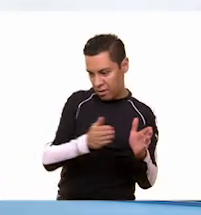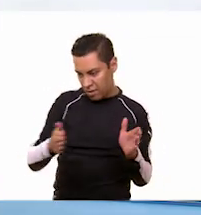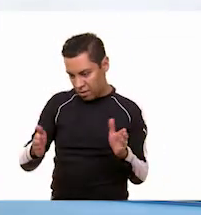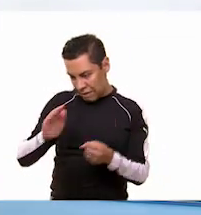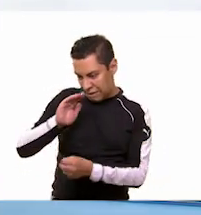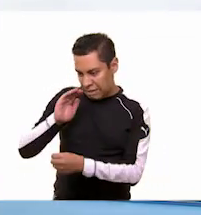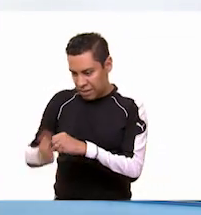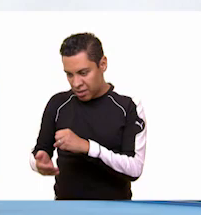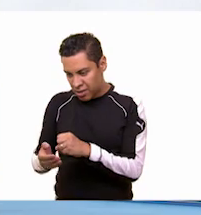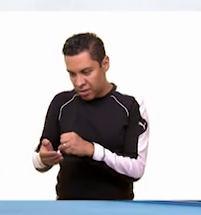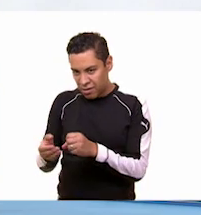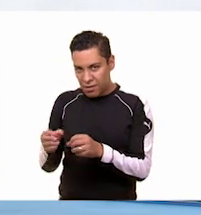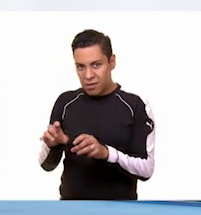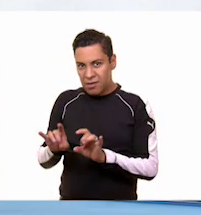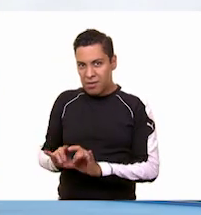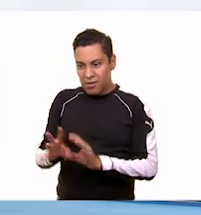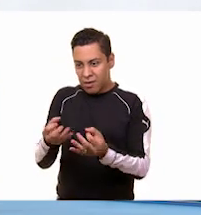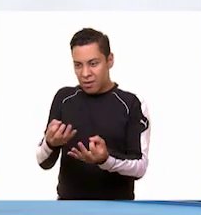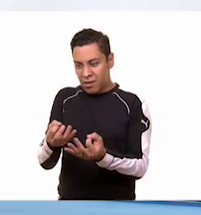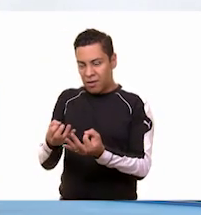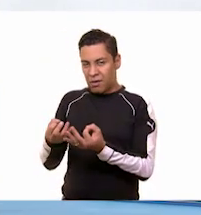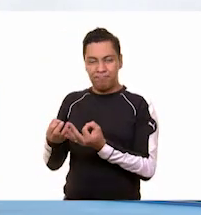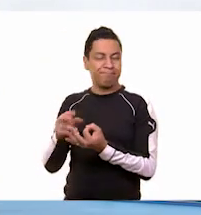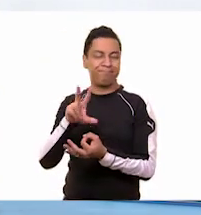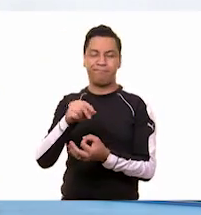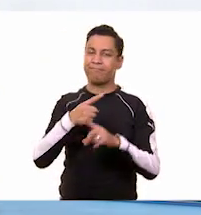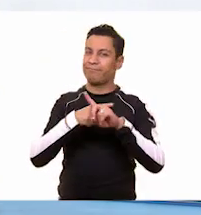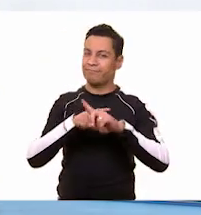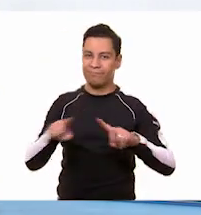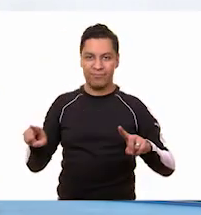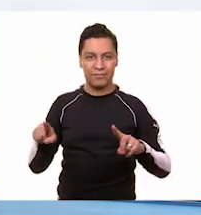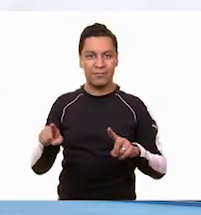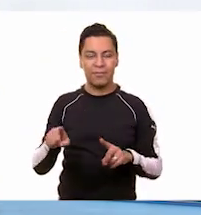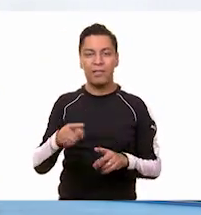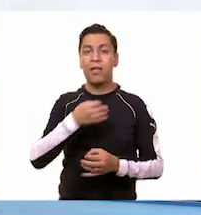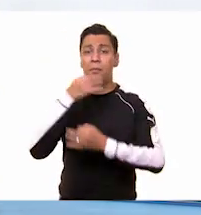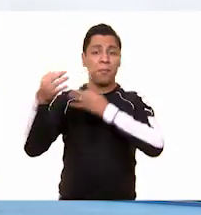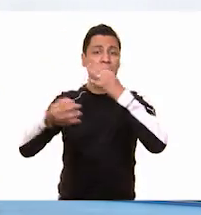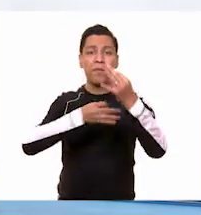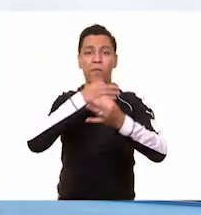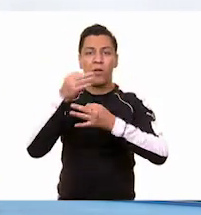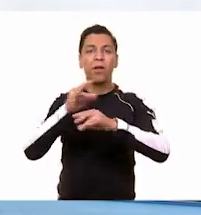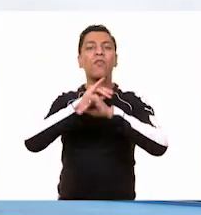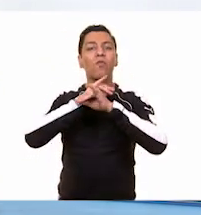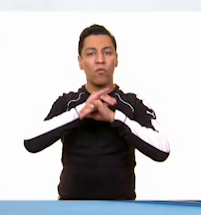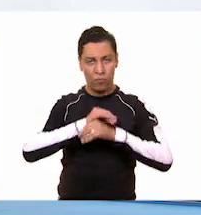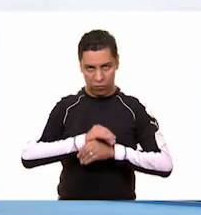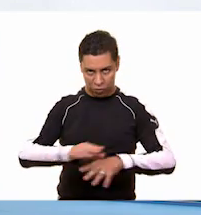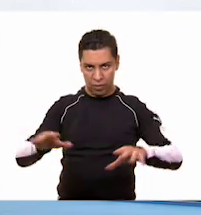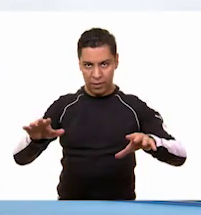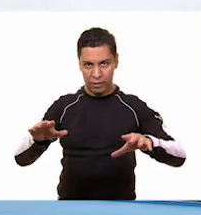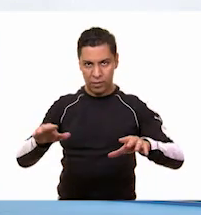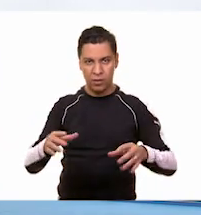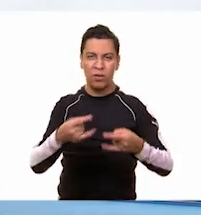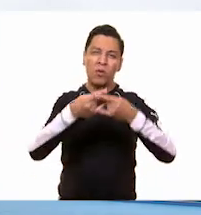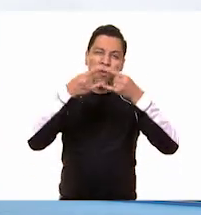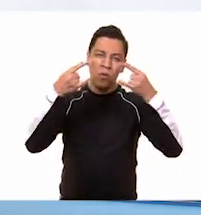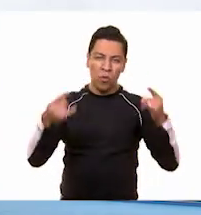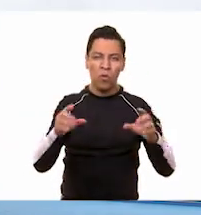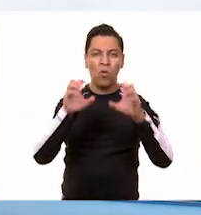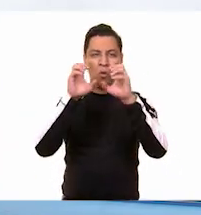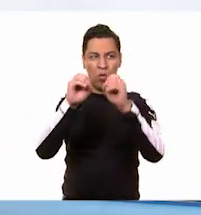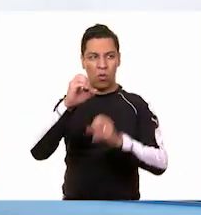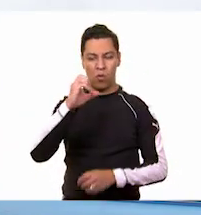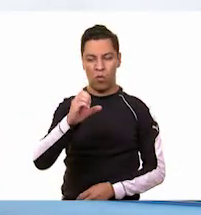de tipos de texto distintos, Raulito. La nota periodística es un texto informativo, mientras que el cuento es un